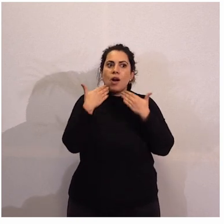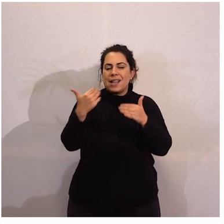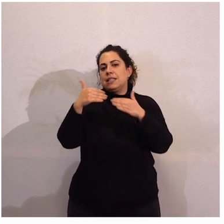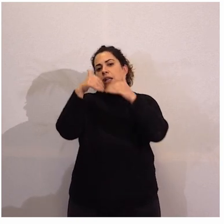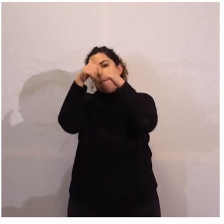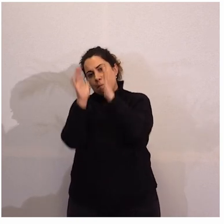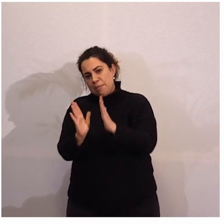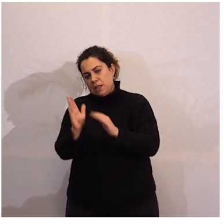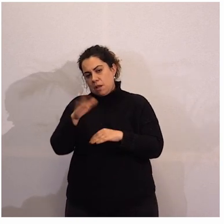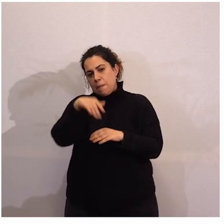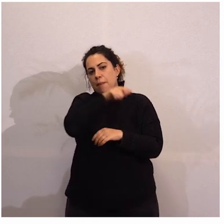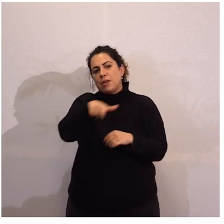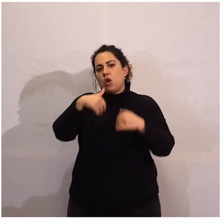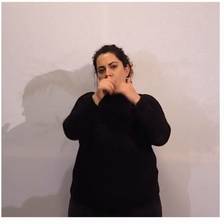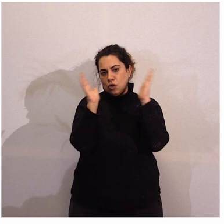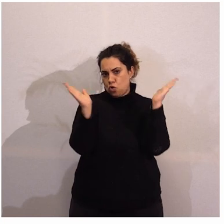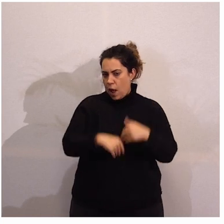para la gente sin hogar.